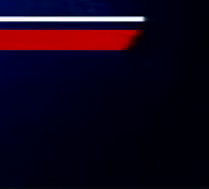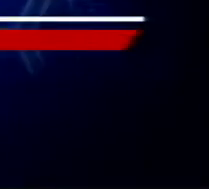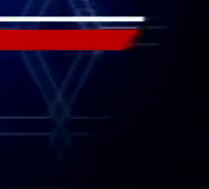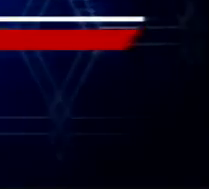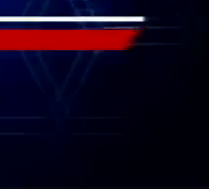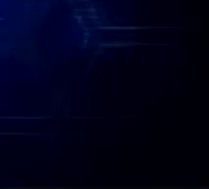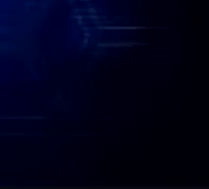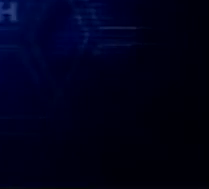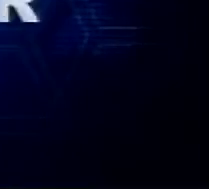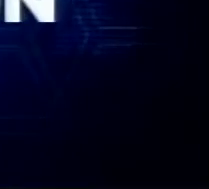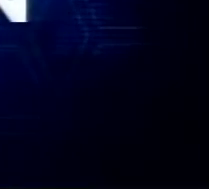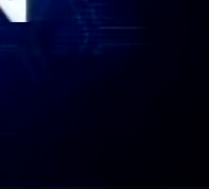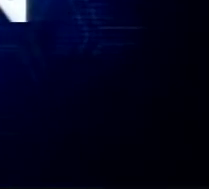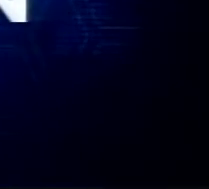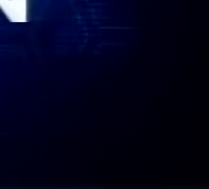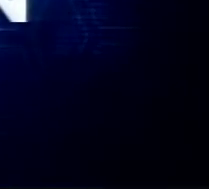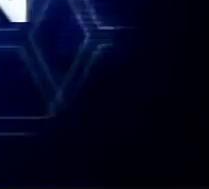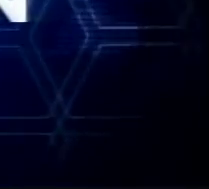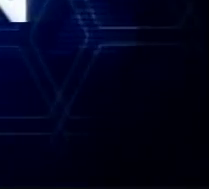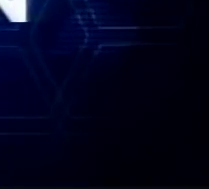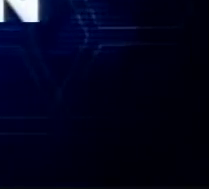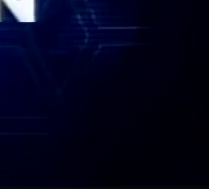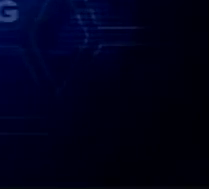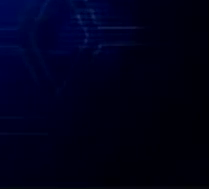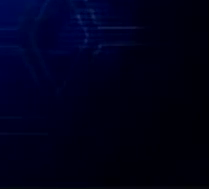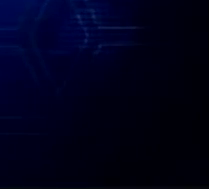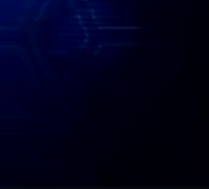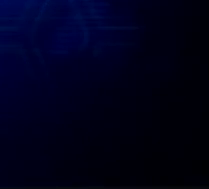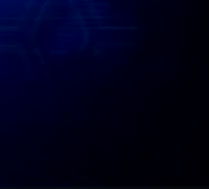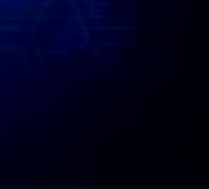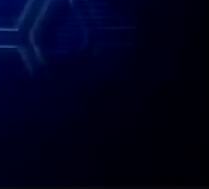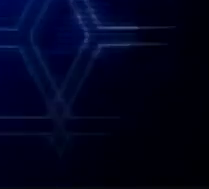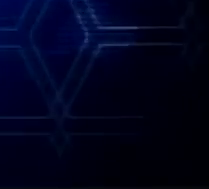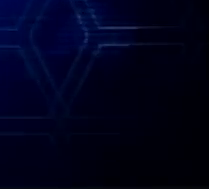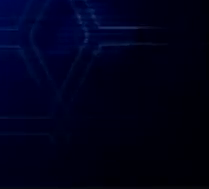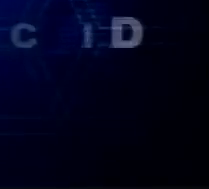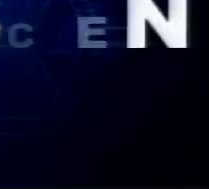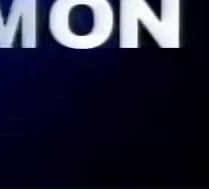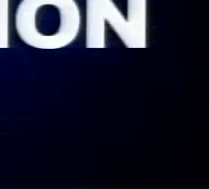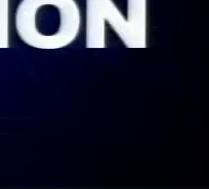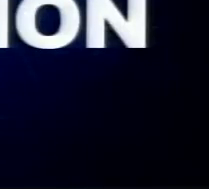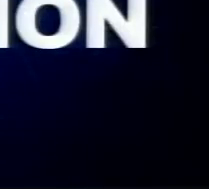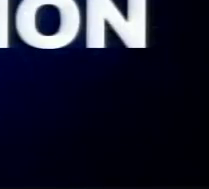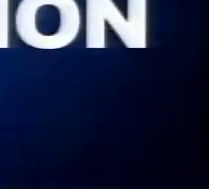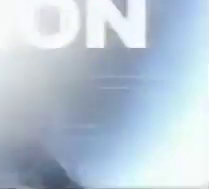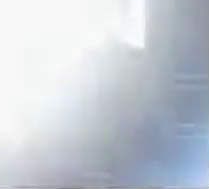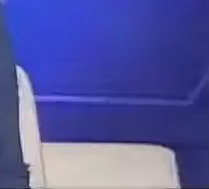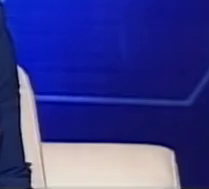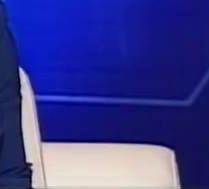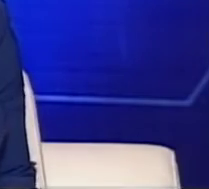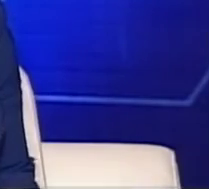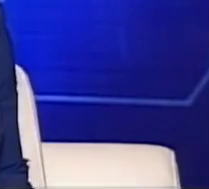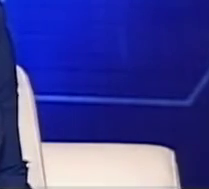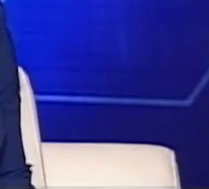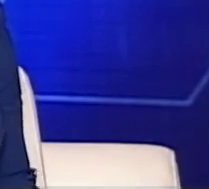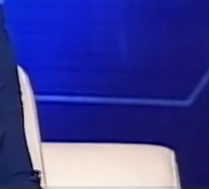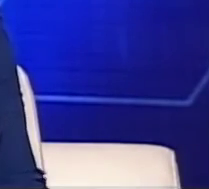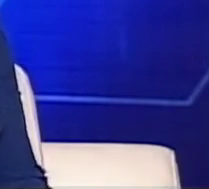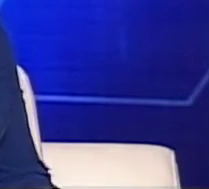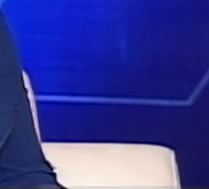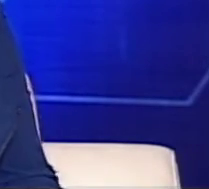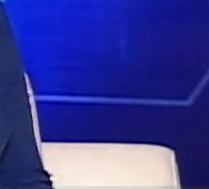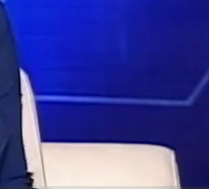Entrevista Venevisión. Líder en opinión. Por tu canal independiente, Venevisión. ¿Qué tal